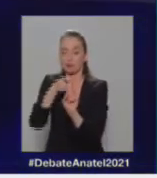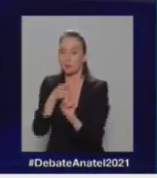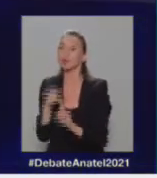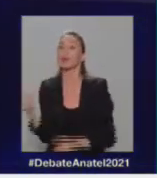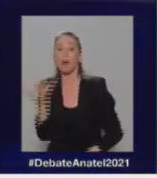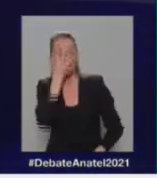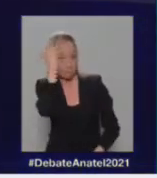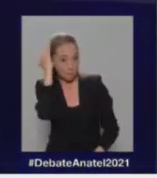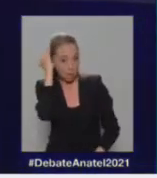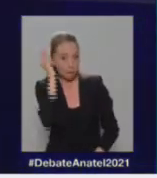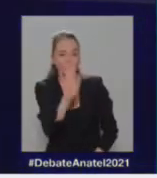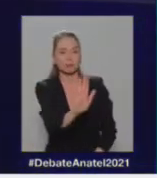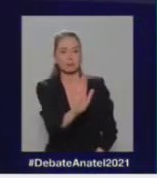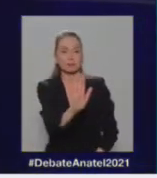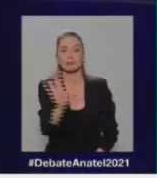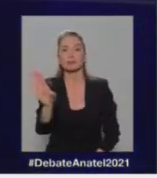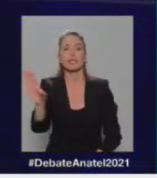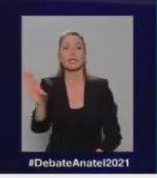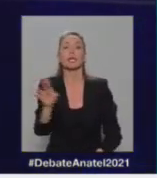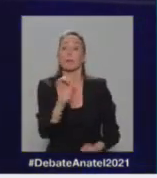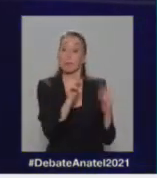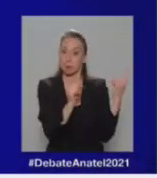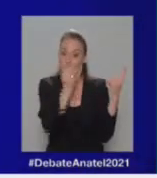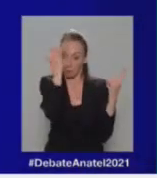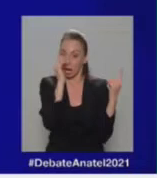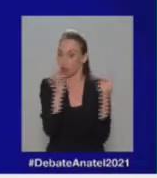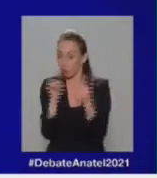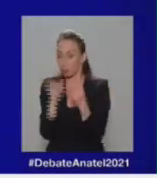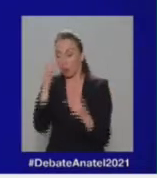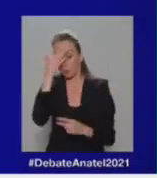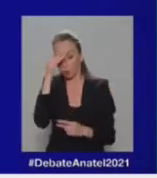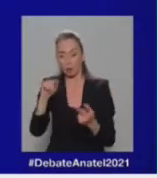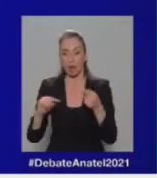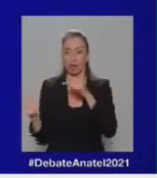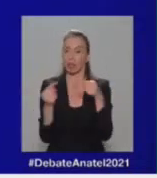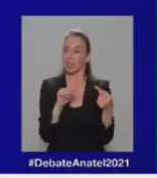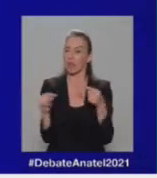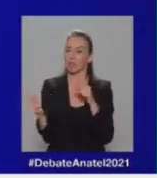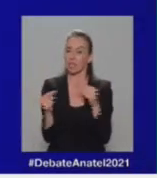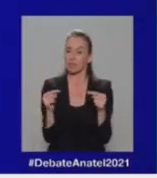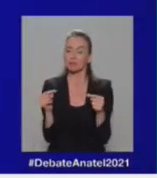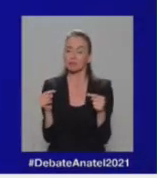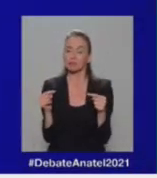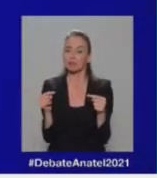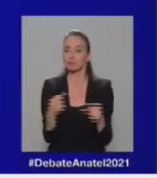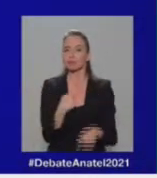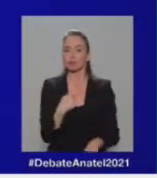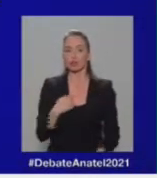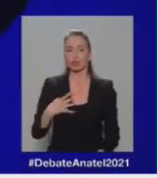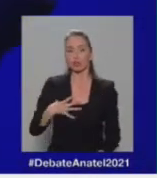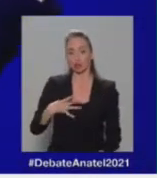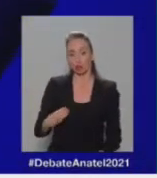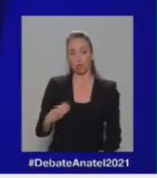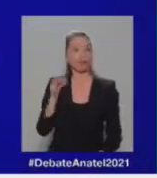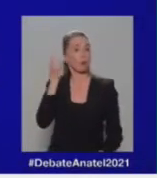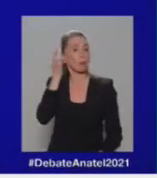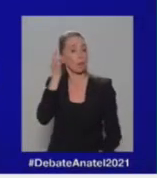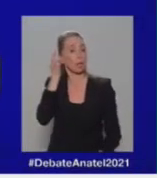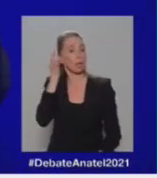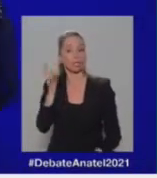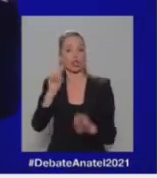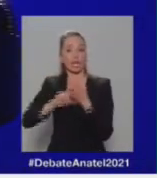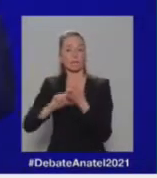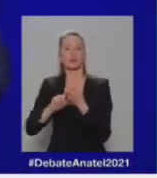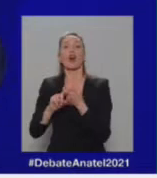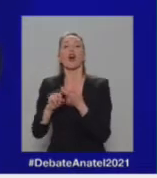73-256-1630. O puede escribirnos en cualquiera de nuestras plataformas. Estamos para atenderle y conocer sus puntos de vista e inquietudes. Para usted, ¿quién ganó el